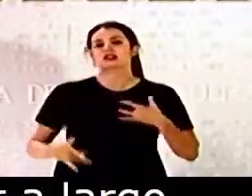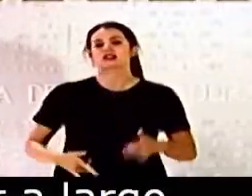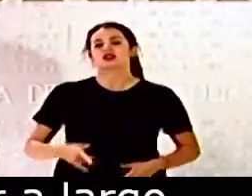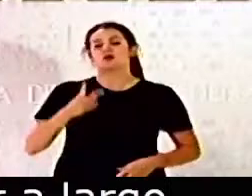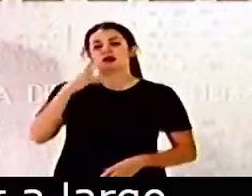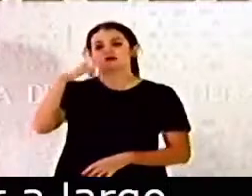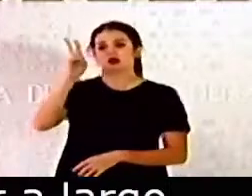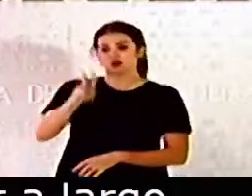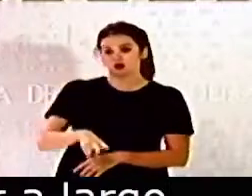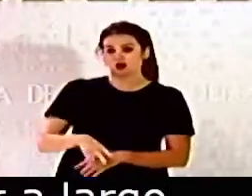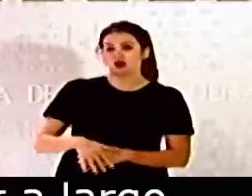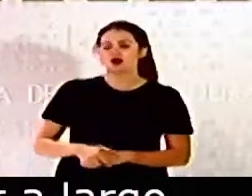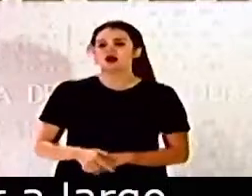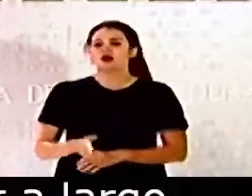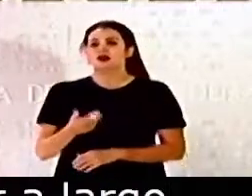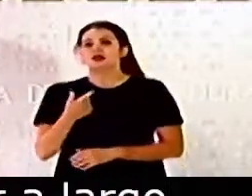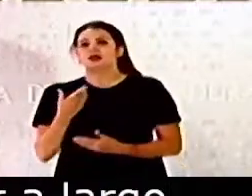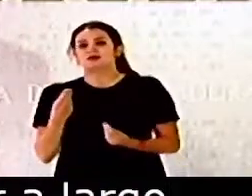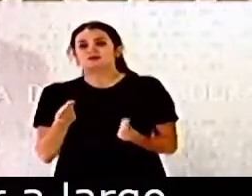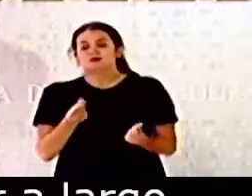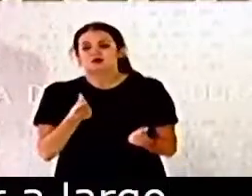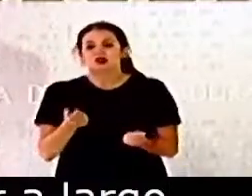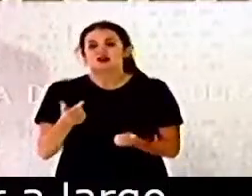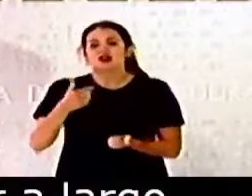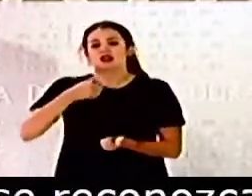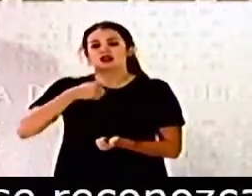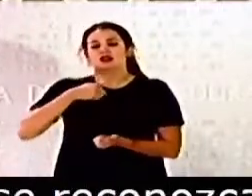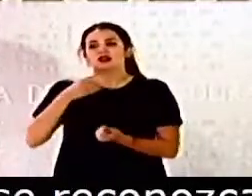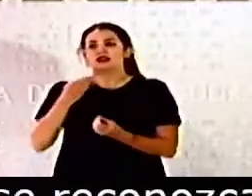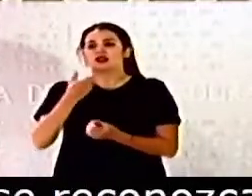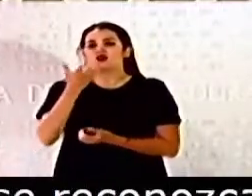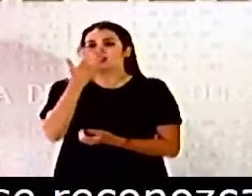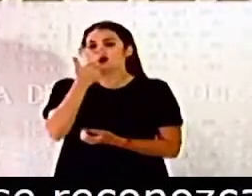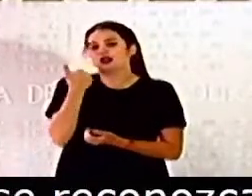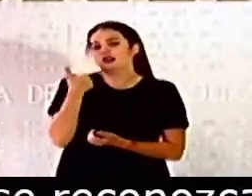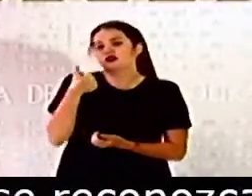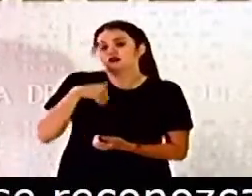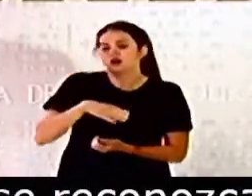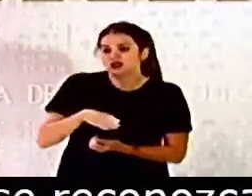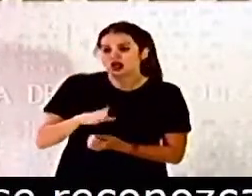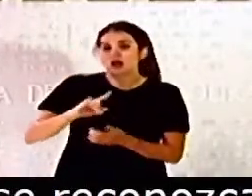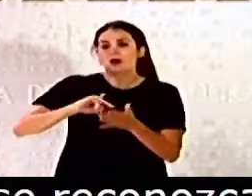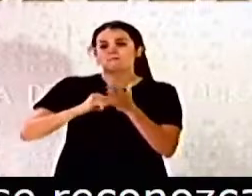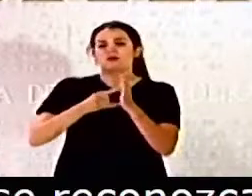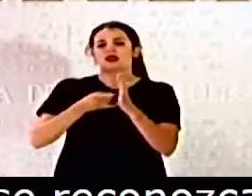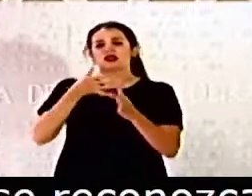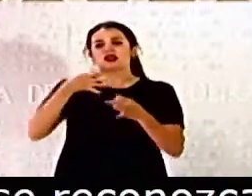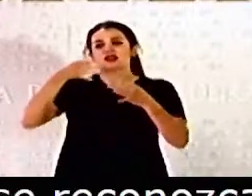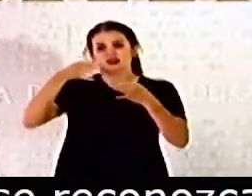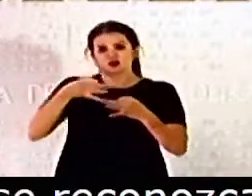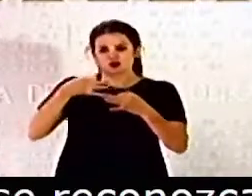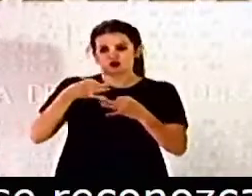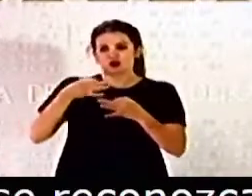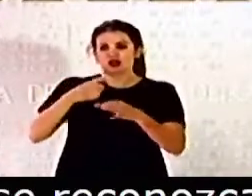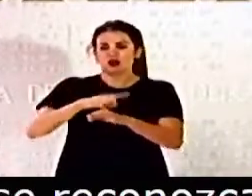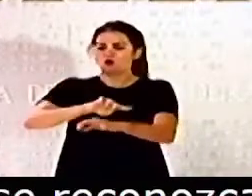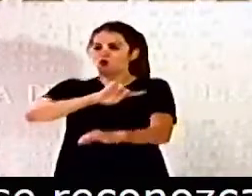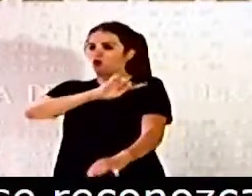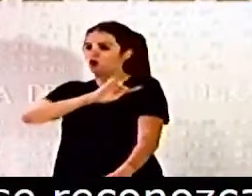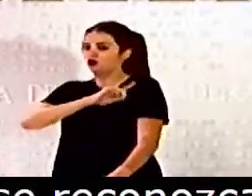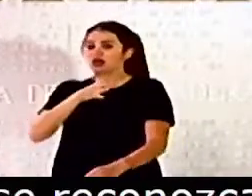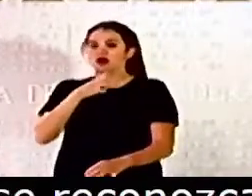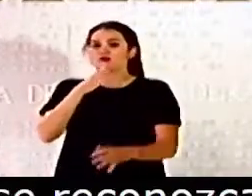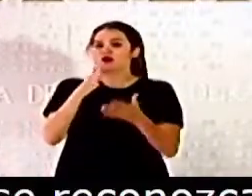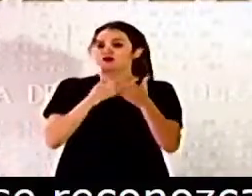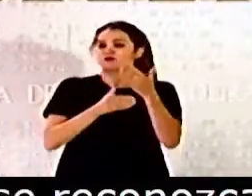conociéndola, merecería la pena que extremásemos las medidas de seguridad, ¿no? Porque uno no sabe lo que nos puede